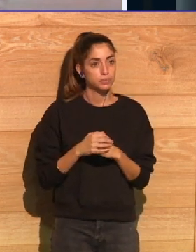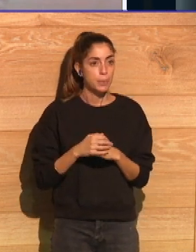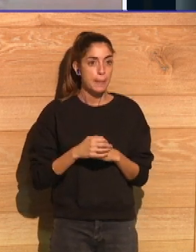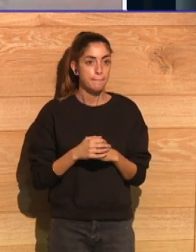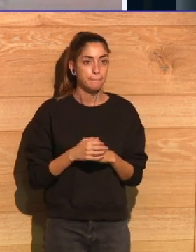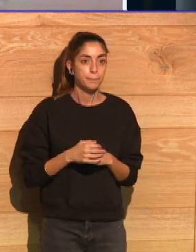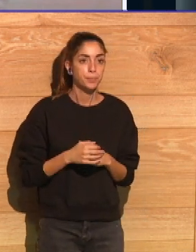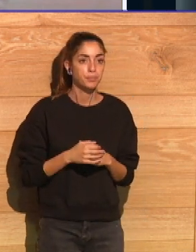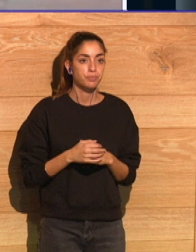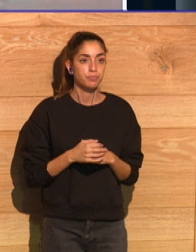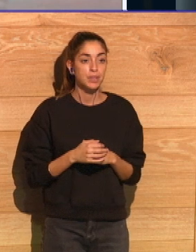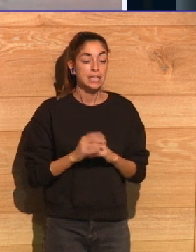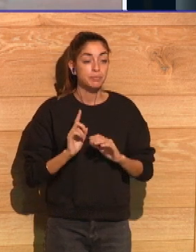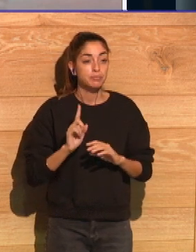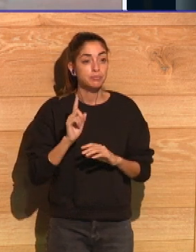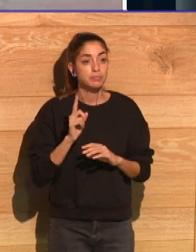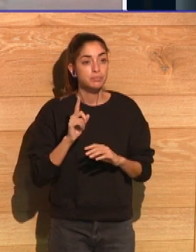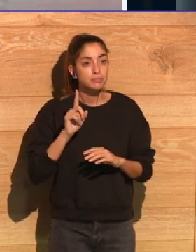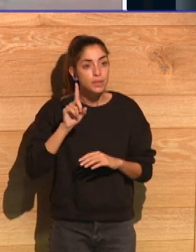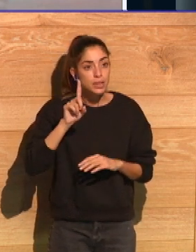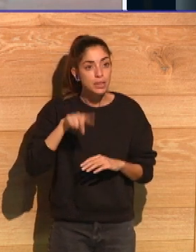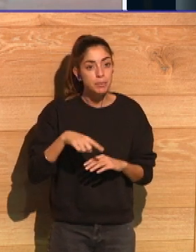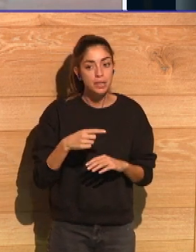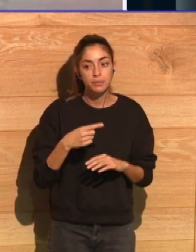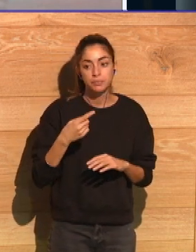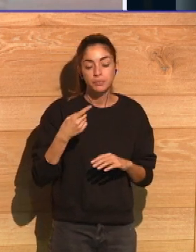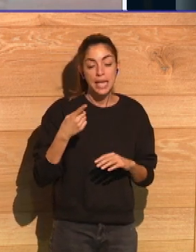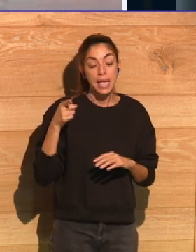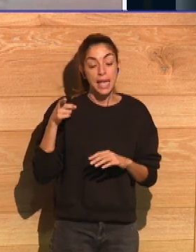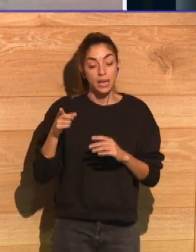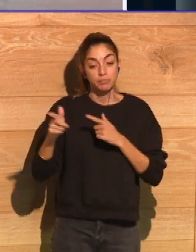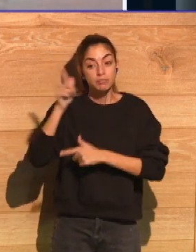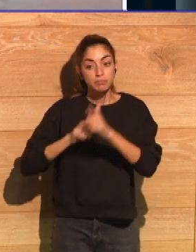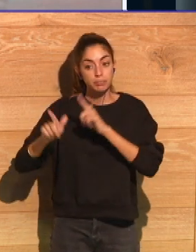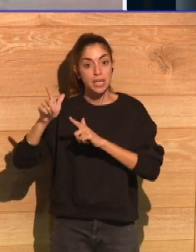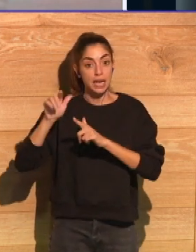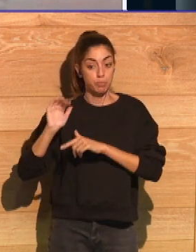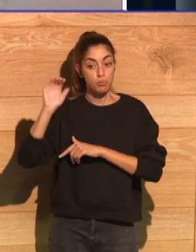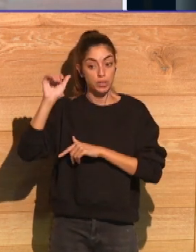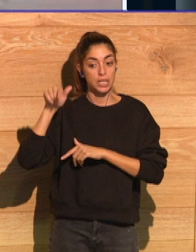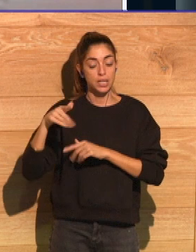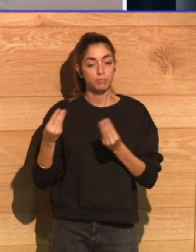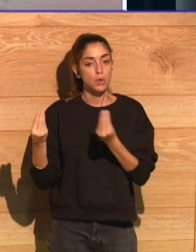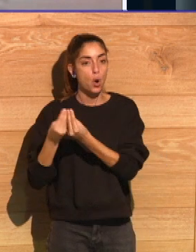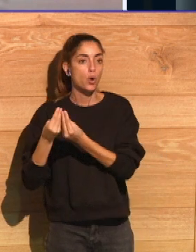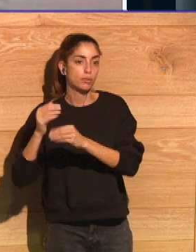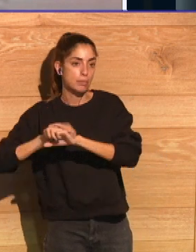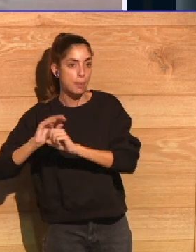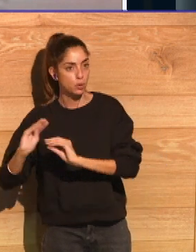Y, bueno, cuenta que lo hace con un amigo, ¿no? Un amigo suyo que era poeta. Y entonces vemos este viaje de